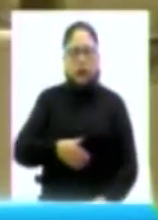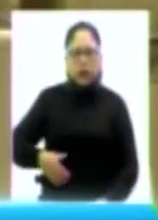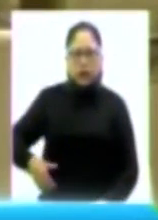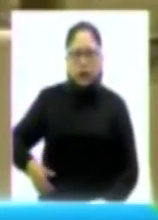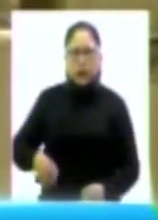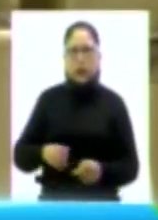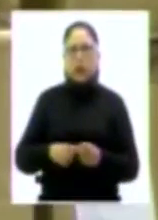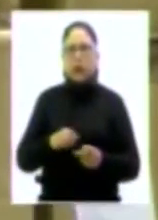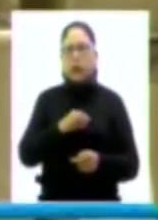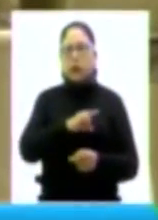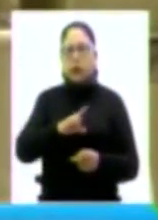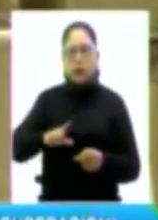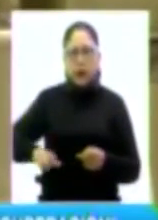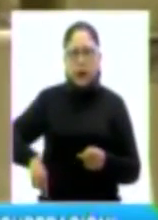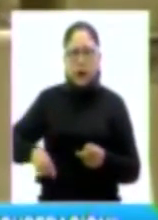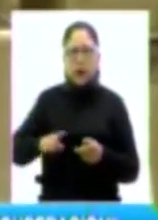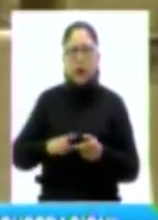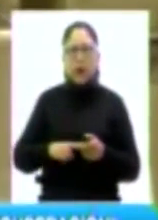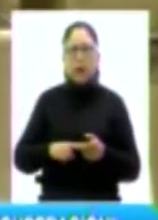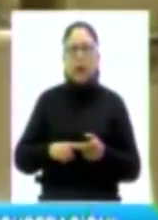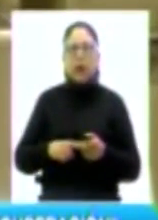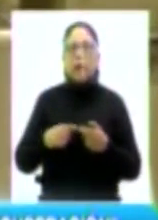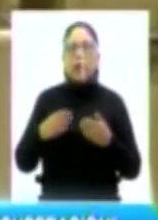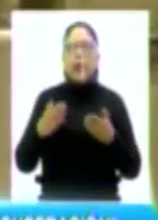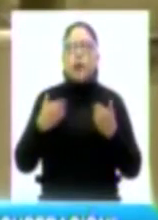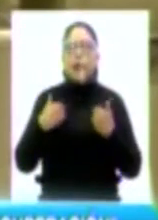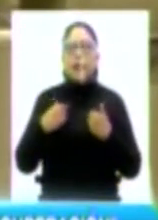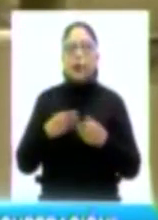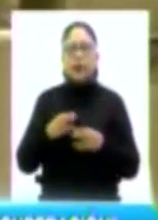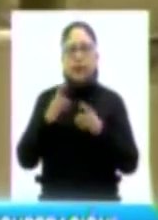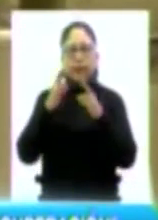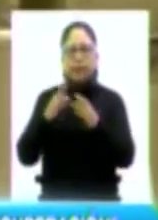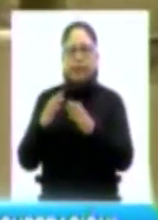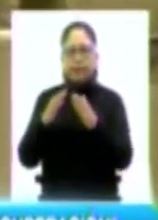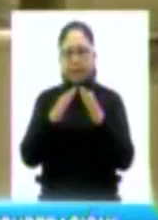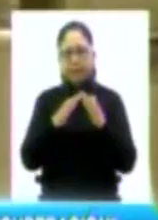municipios, y aquí ponemos a disposición del pueblo boliviano ya